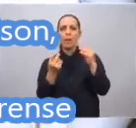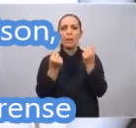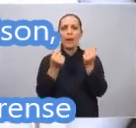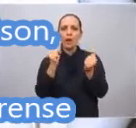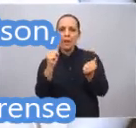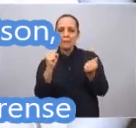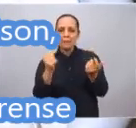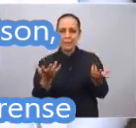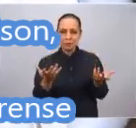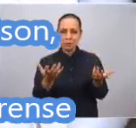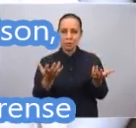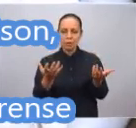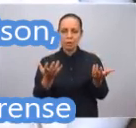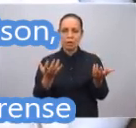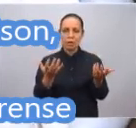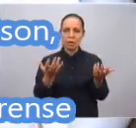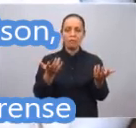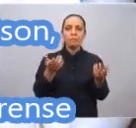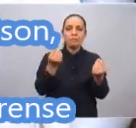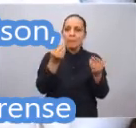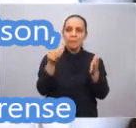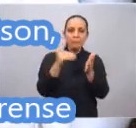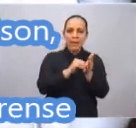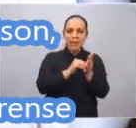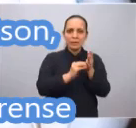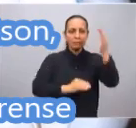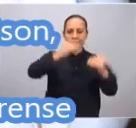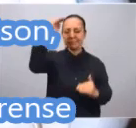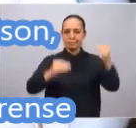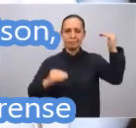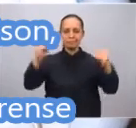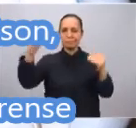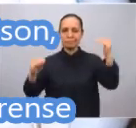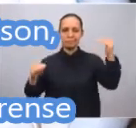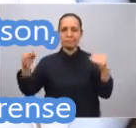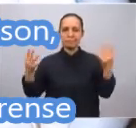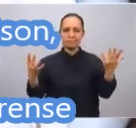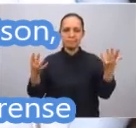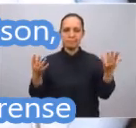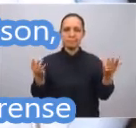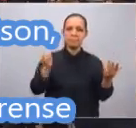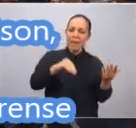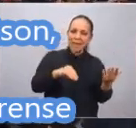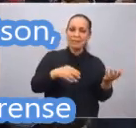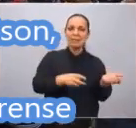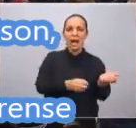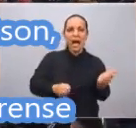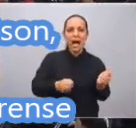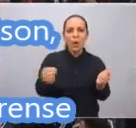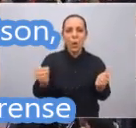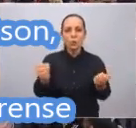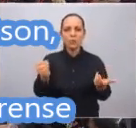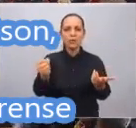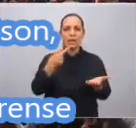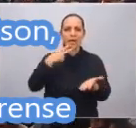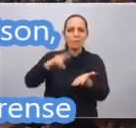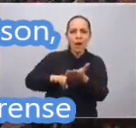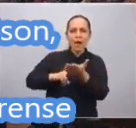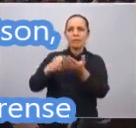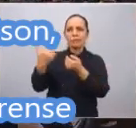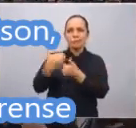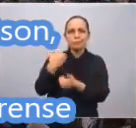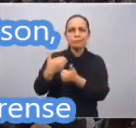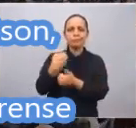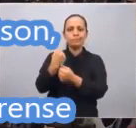una total desregulación de los precios, seguida de un ajuste fiscal, que como